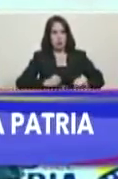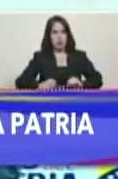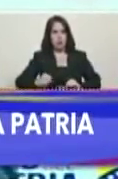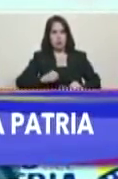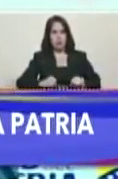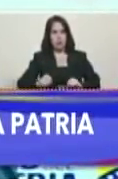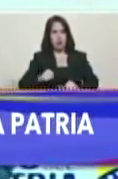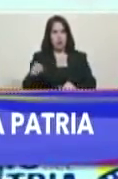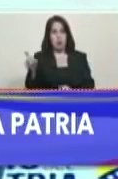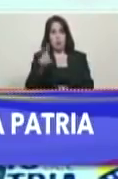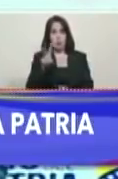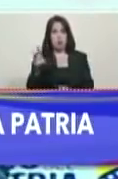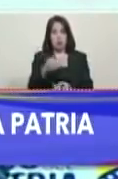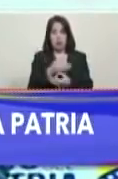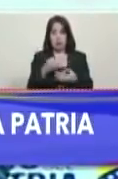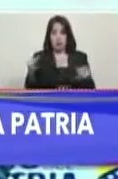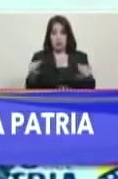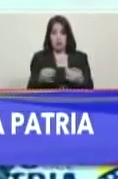es extraordinario.